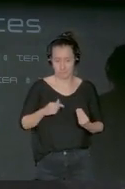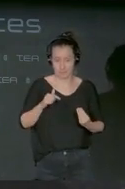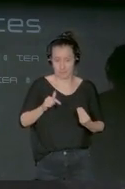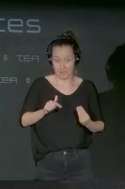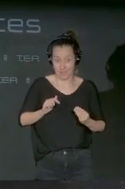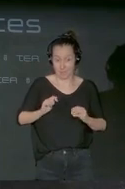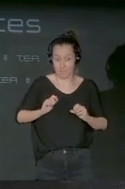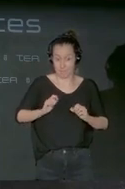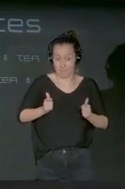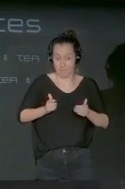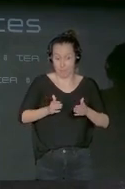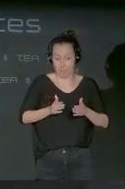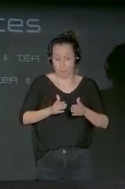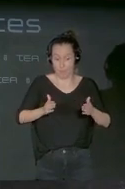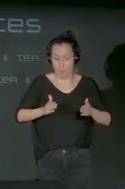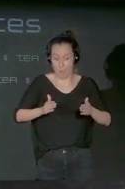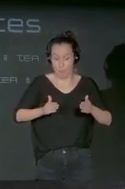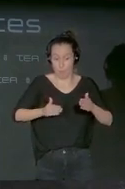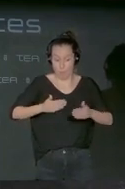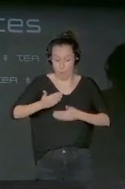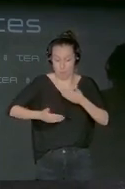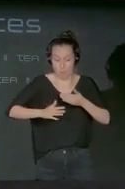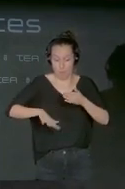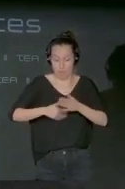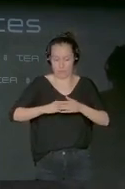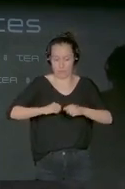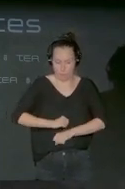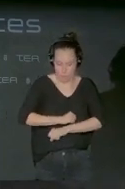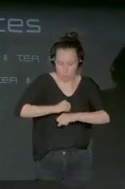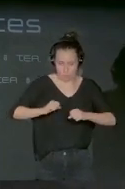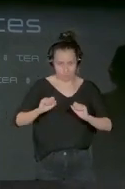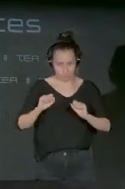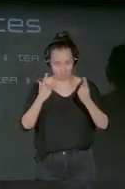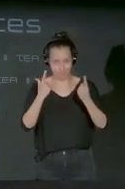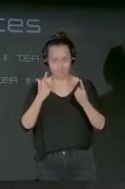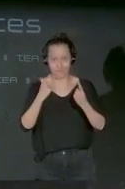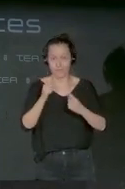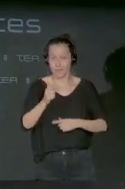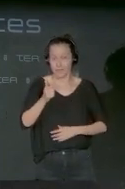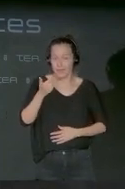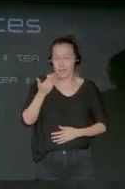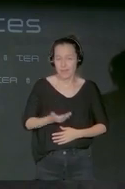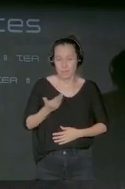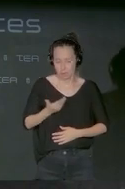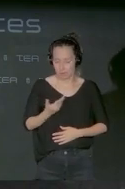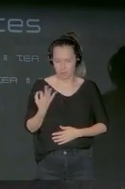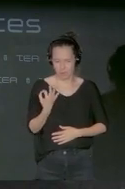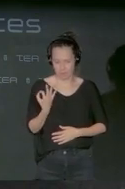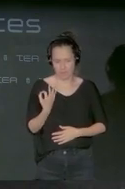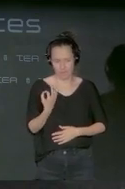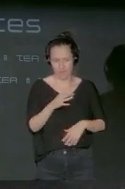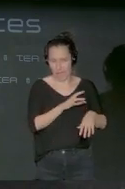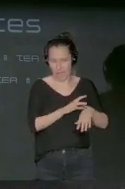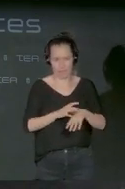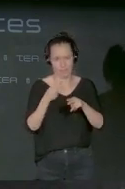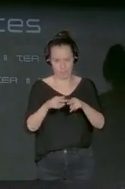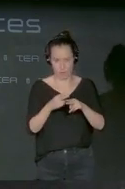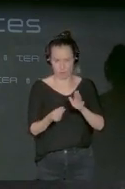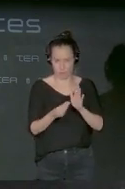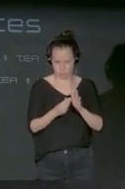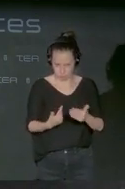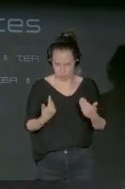ese camino de consolidar a los videojuegos como elemento clave en la agenda política,